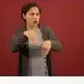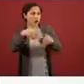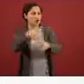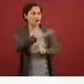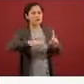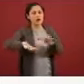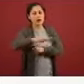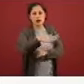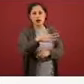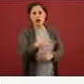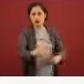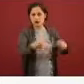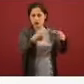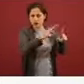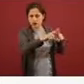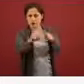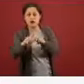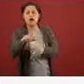reservamos